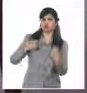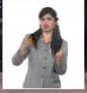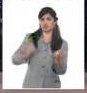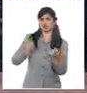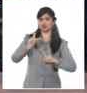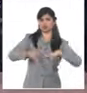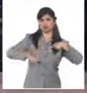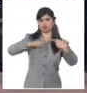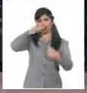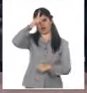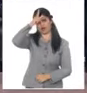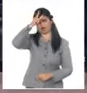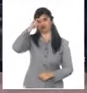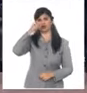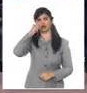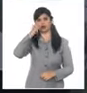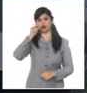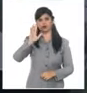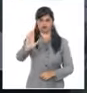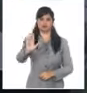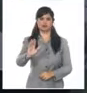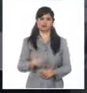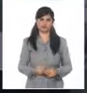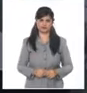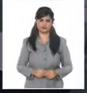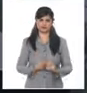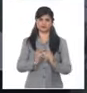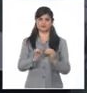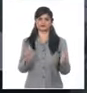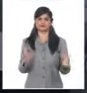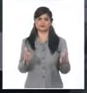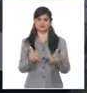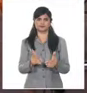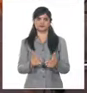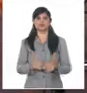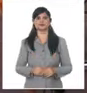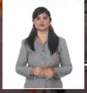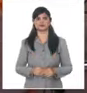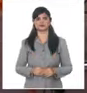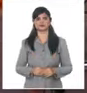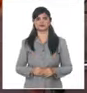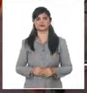en la gran guerra patria San basulto pedroso canal cubano de noticias